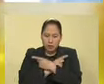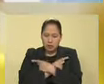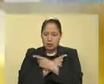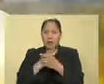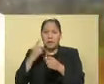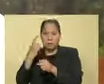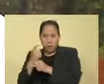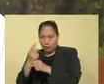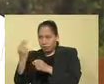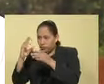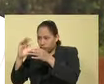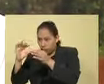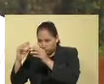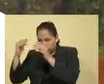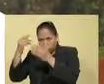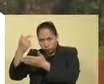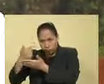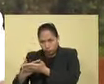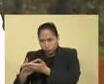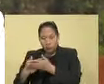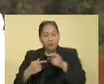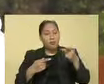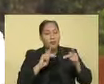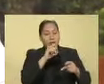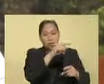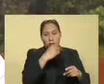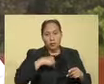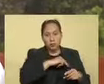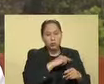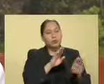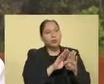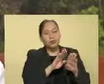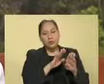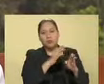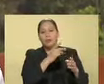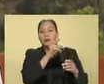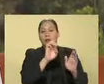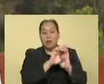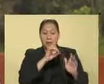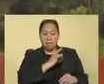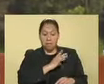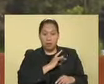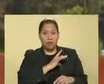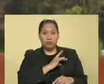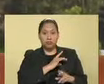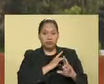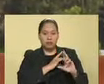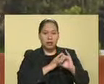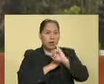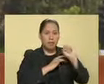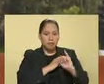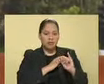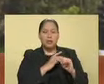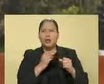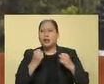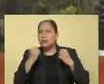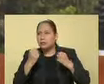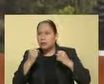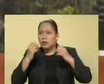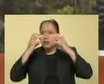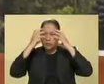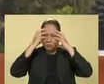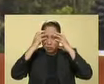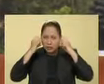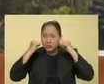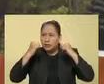cerrar, Ok. como dice Yoda, no tengas miedo en la vida, porque el miedo te lleva a la impotencia a la frustración, Wow. y